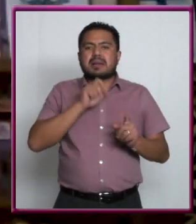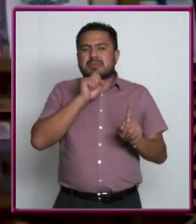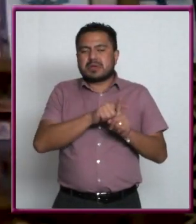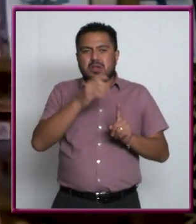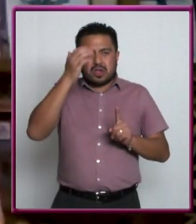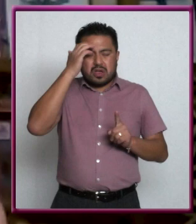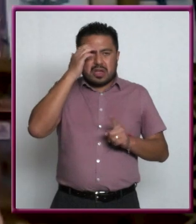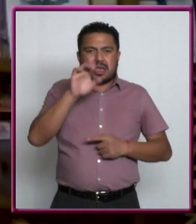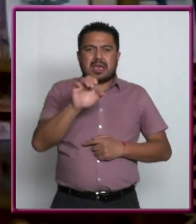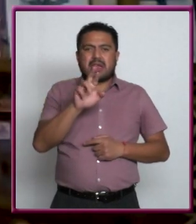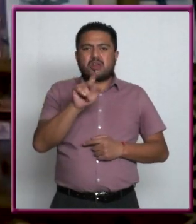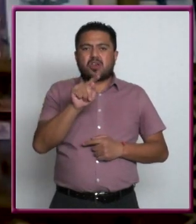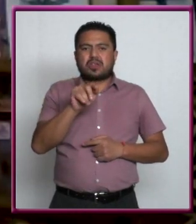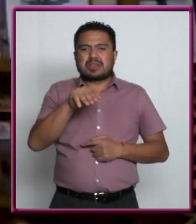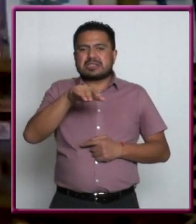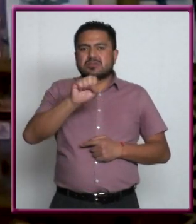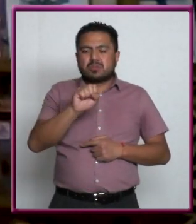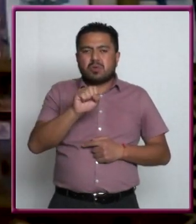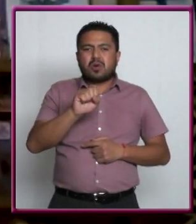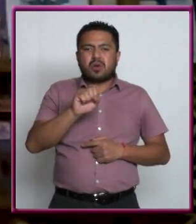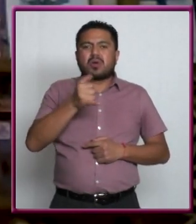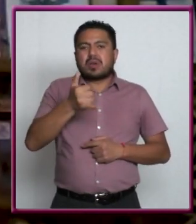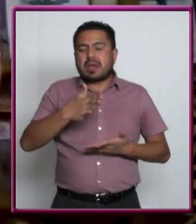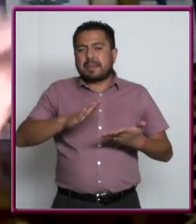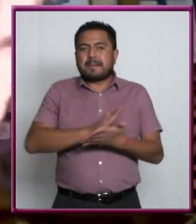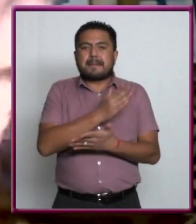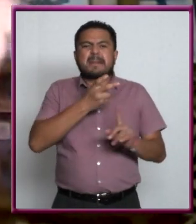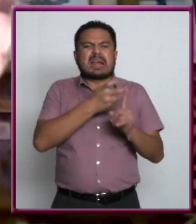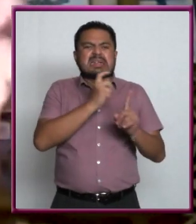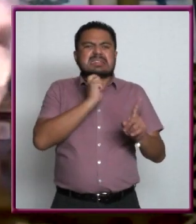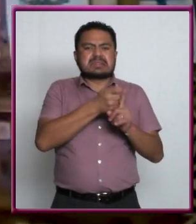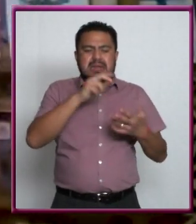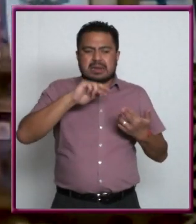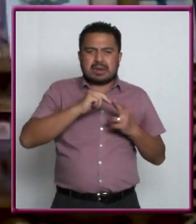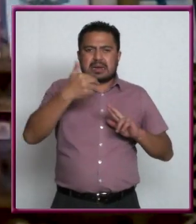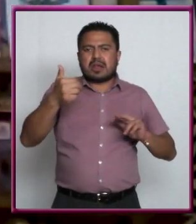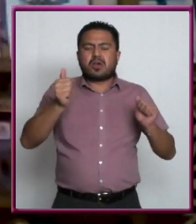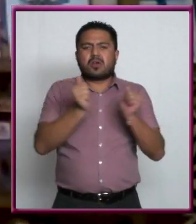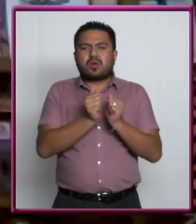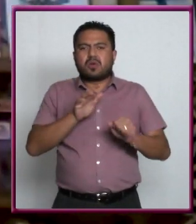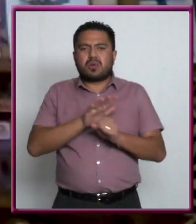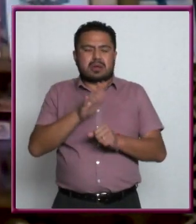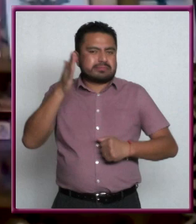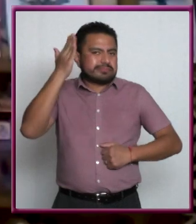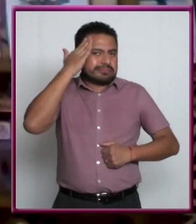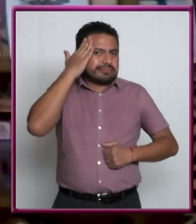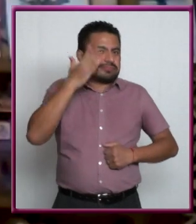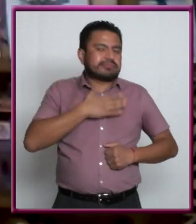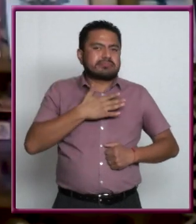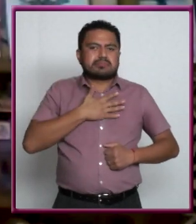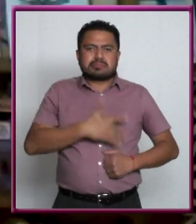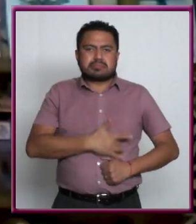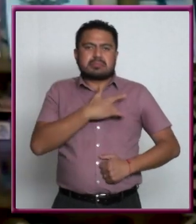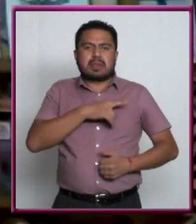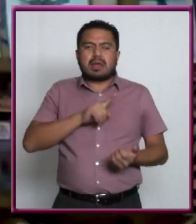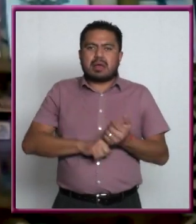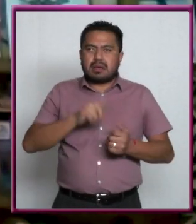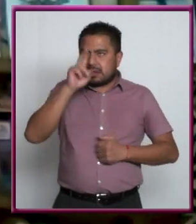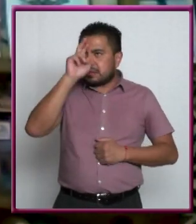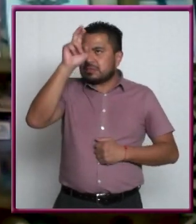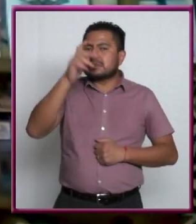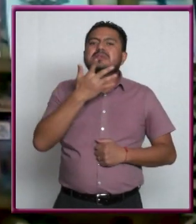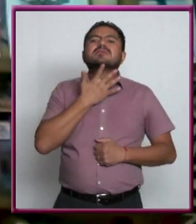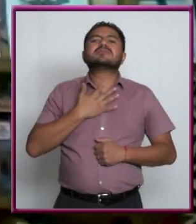erótica, que también se le llama el erotismo, ¿no? Y que es lo relacionado con nuestra capacidad de